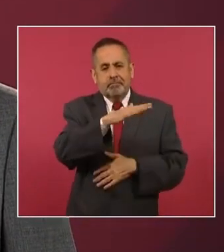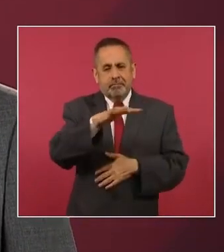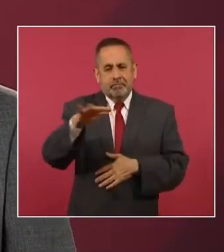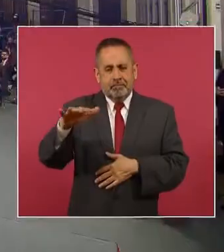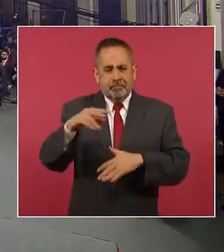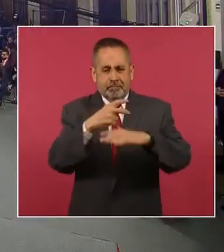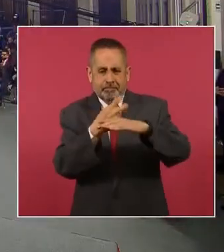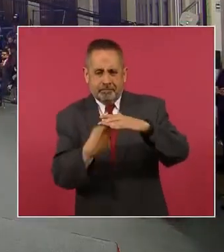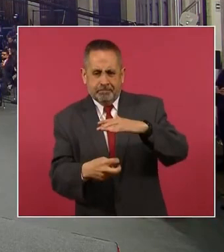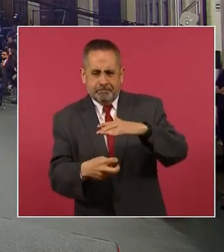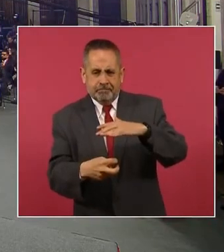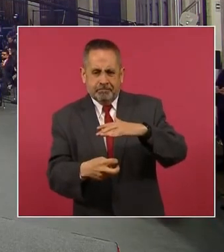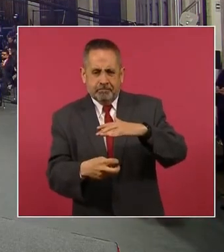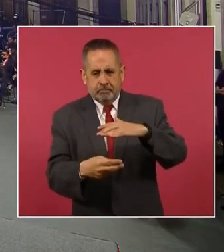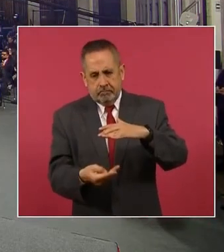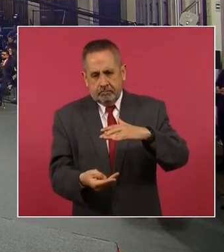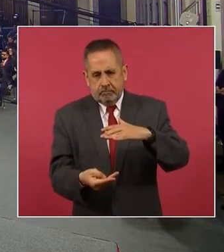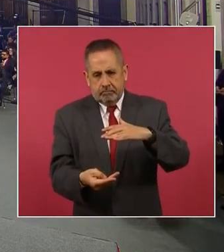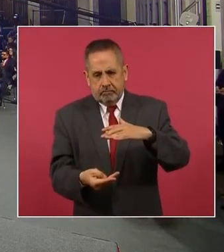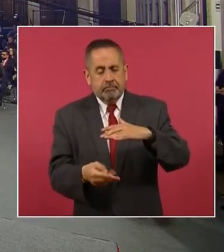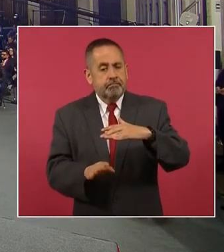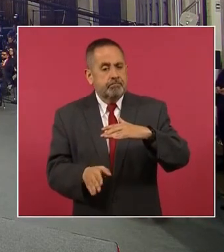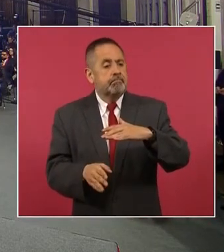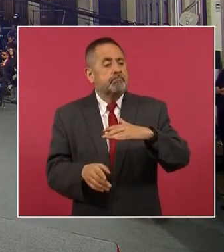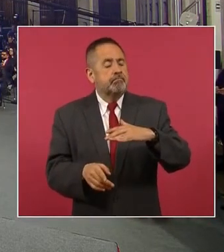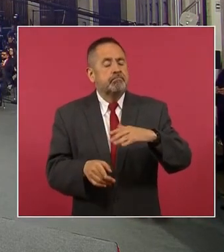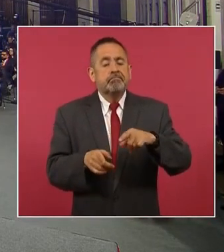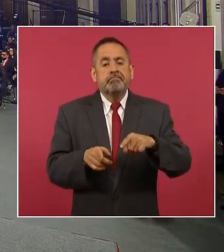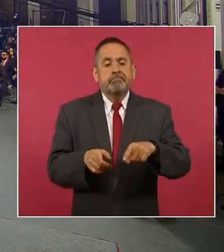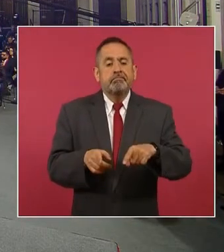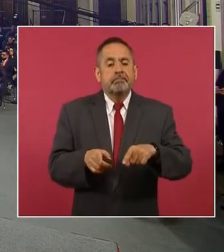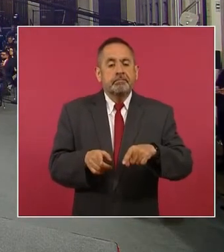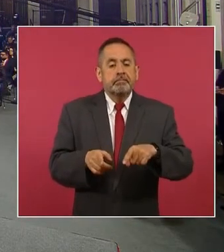Y frente a todo,